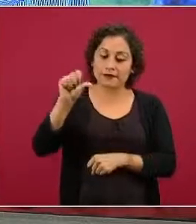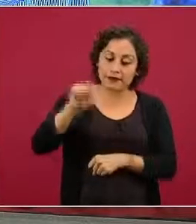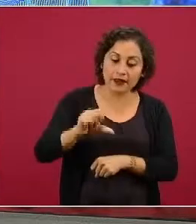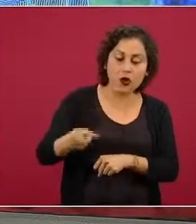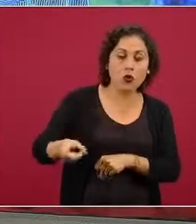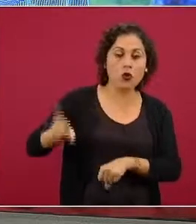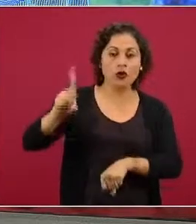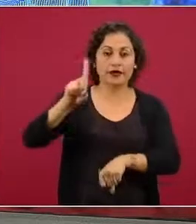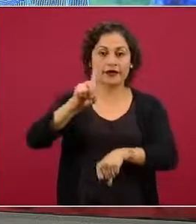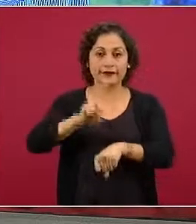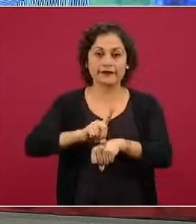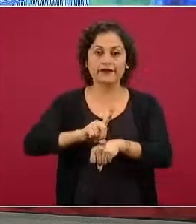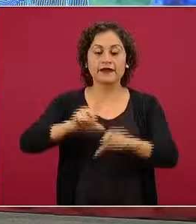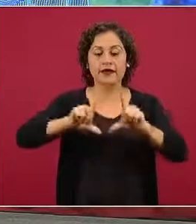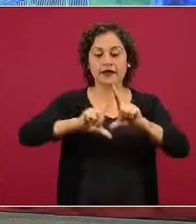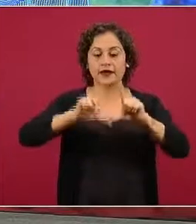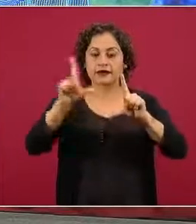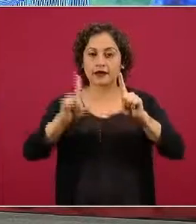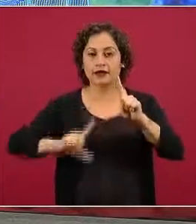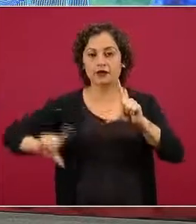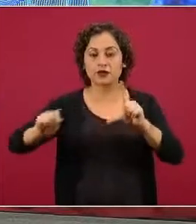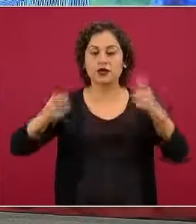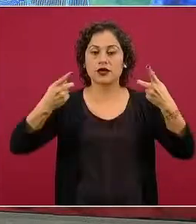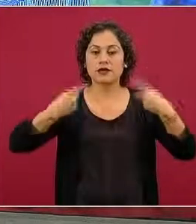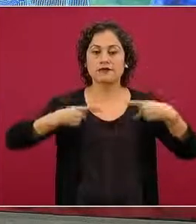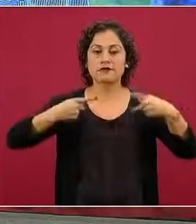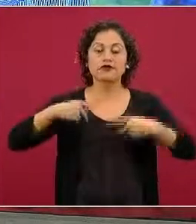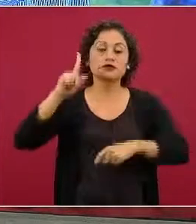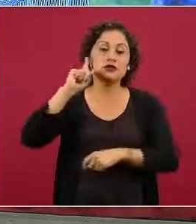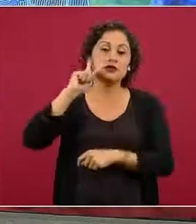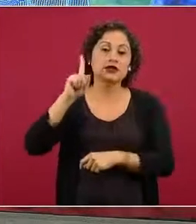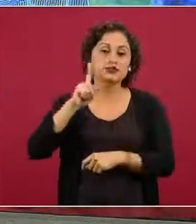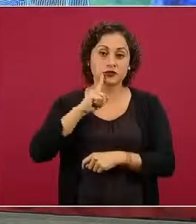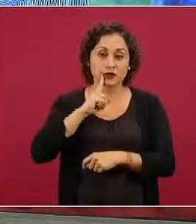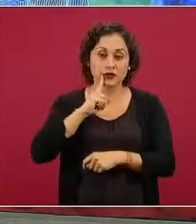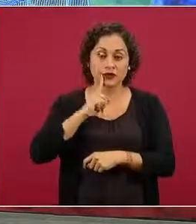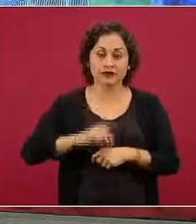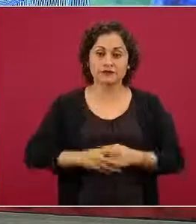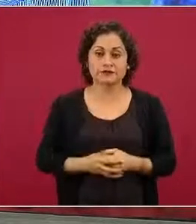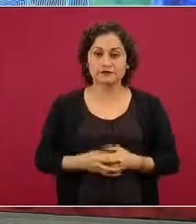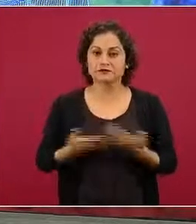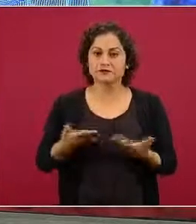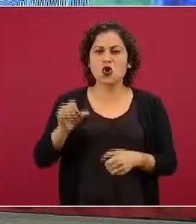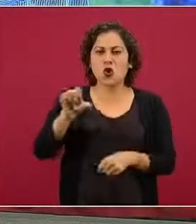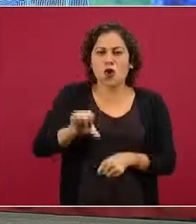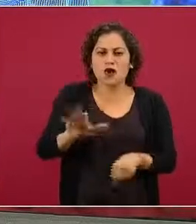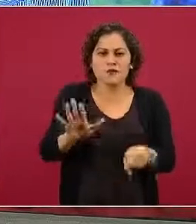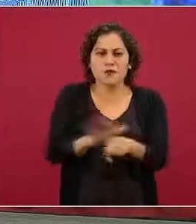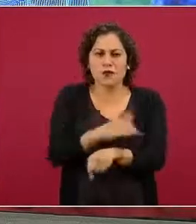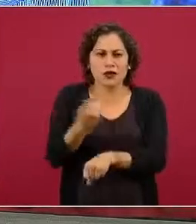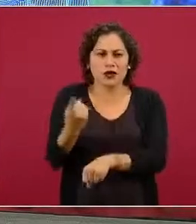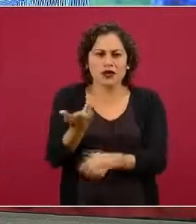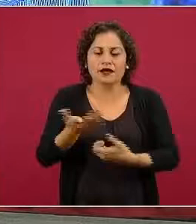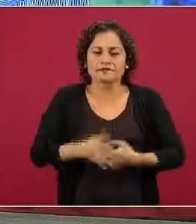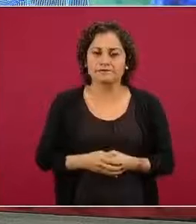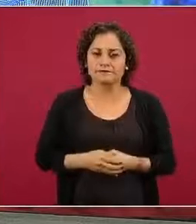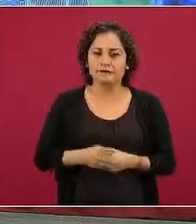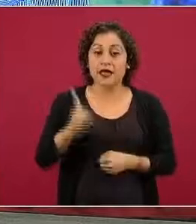Día Nacional de las Personas Sordas. ¿Por qué es hoy? Porque